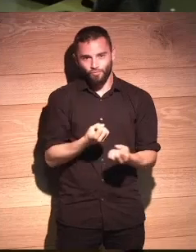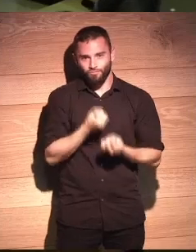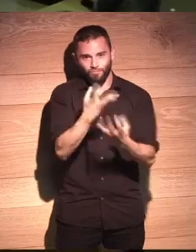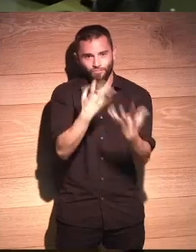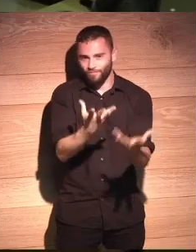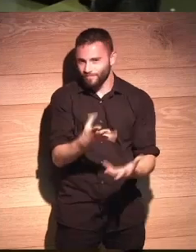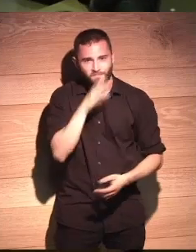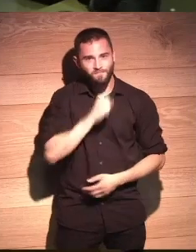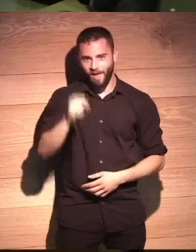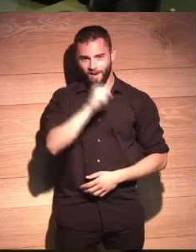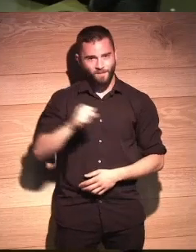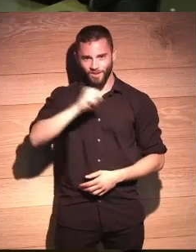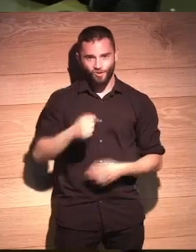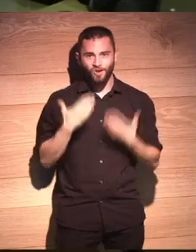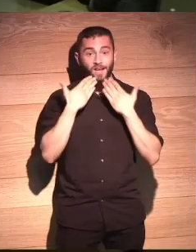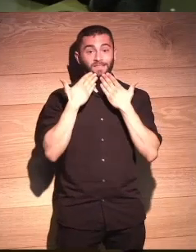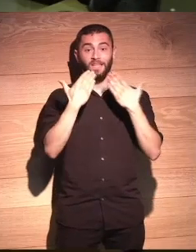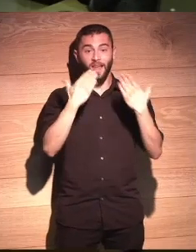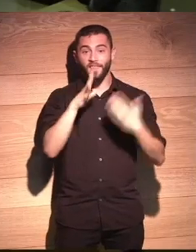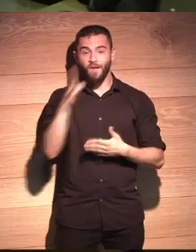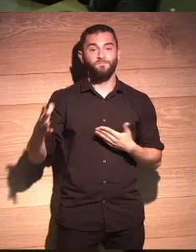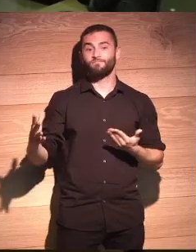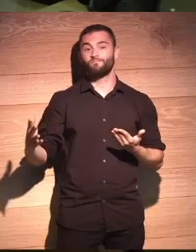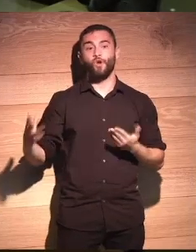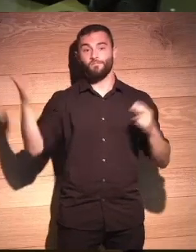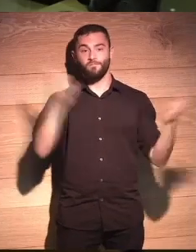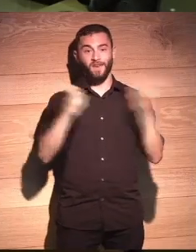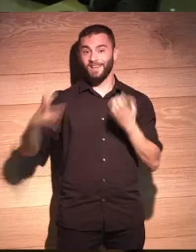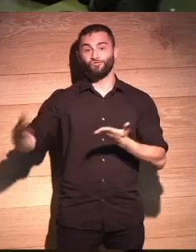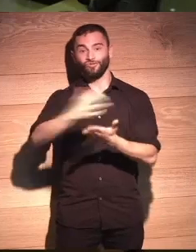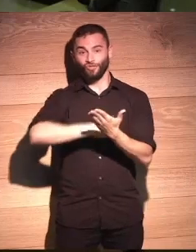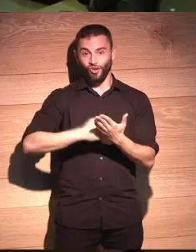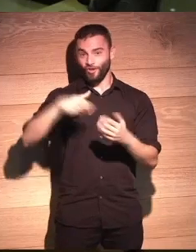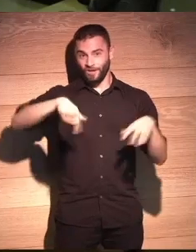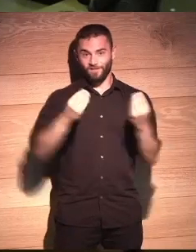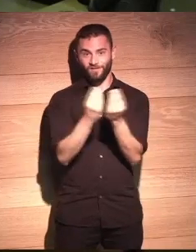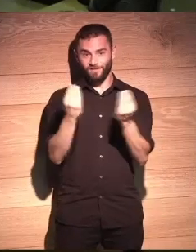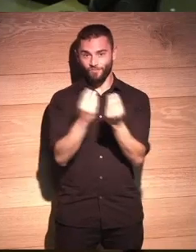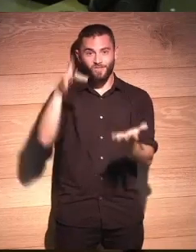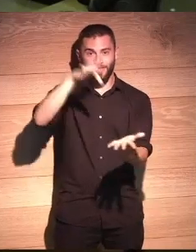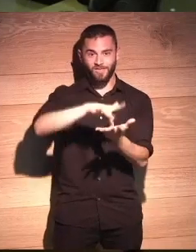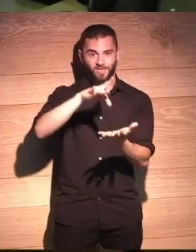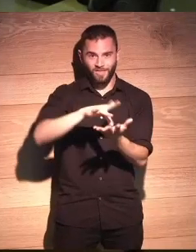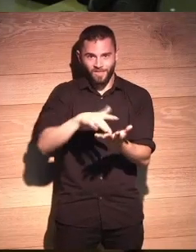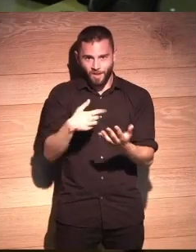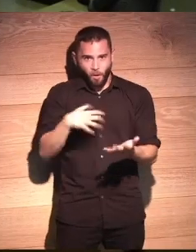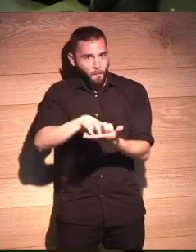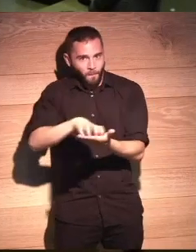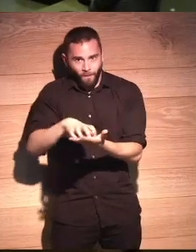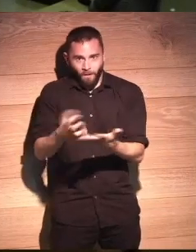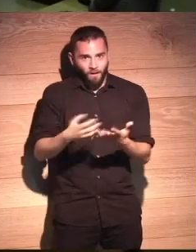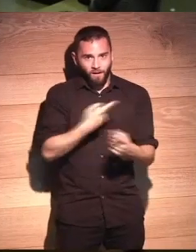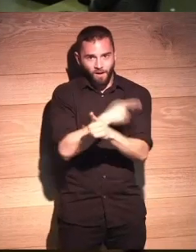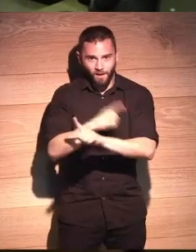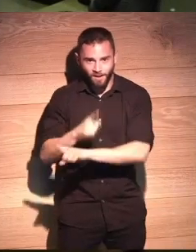absolutamente maravillosas, y gracias a todos por haber venido aquí a estar hoy conmigo en un día en el que estoy como un flan,